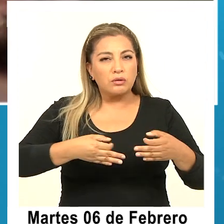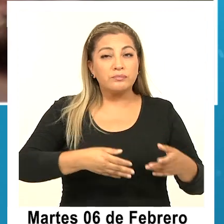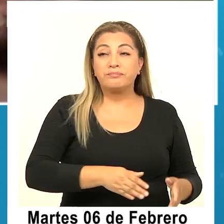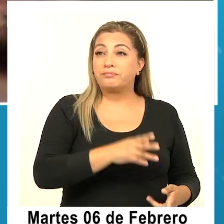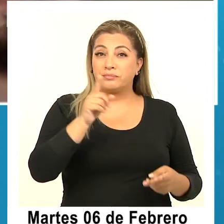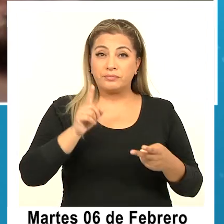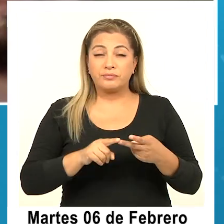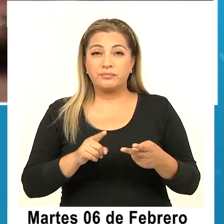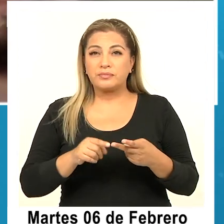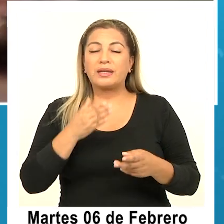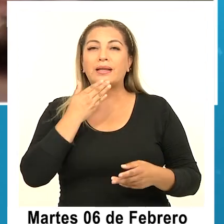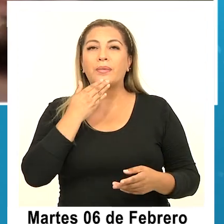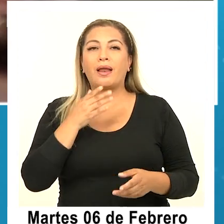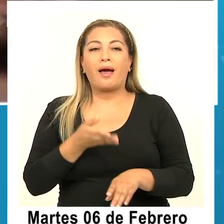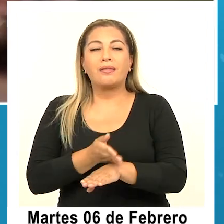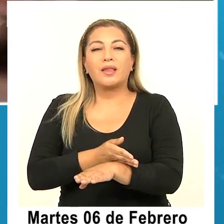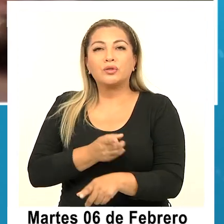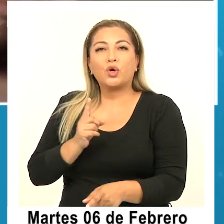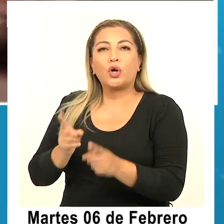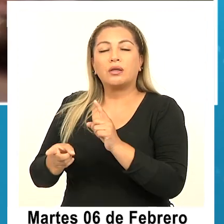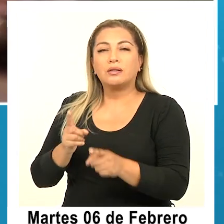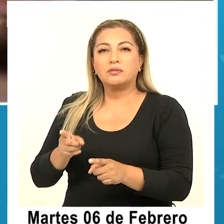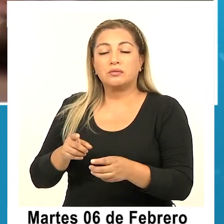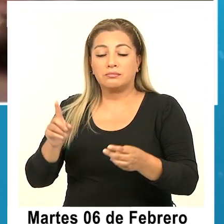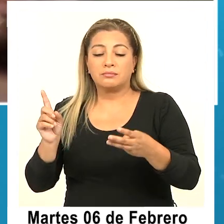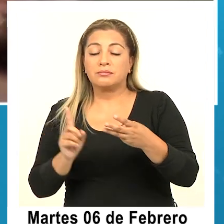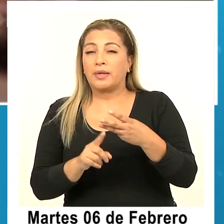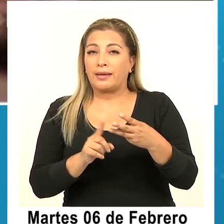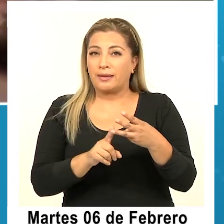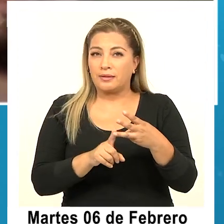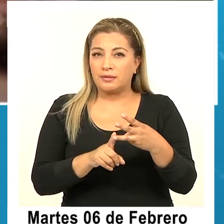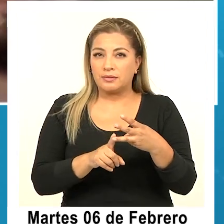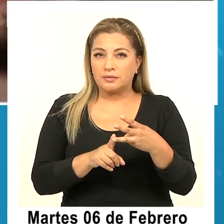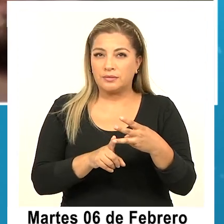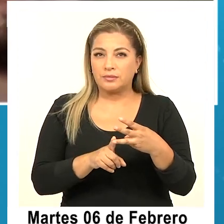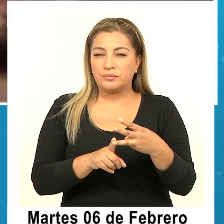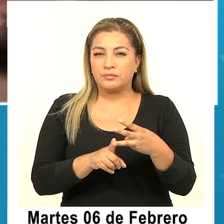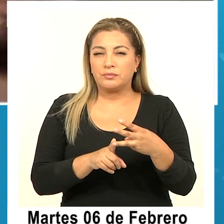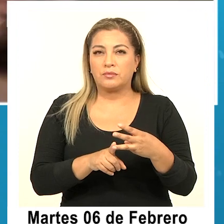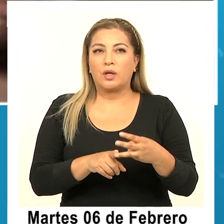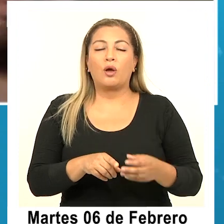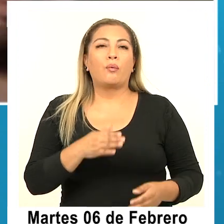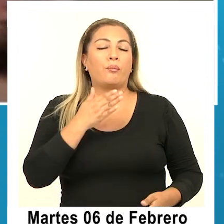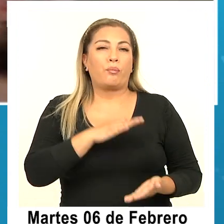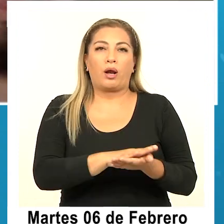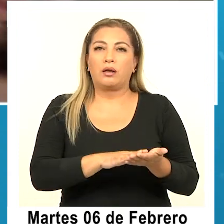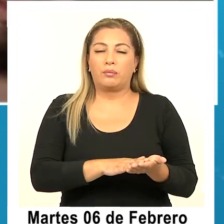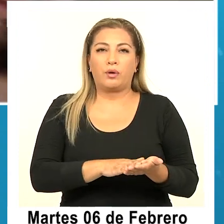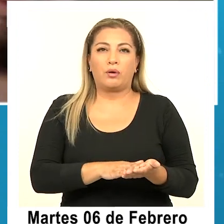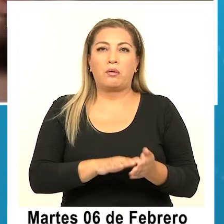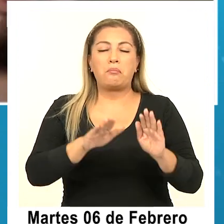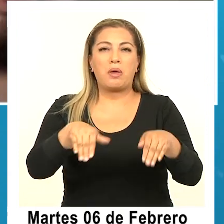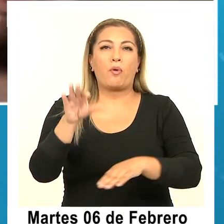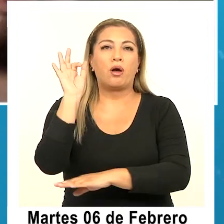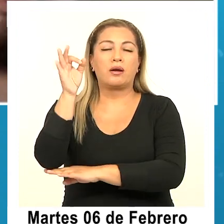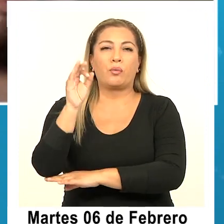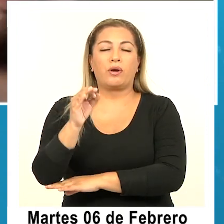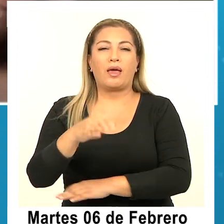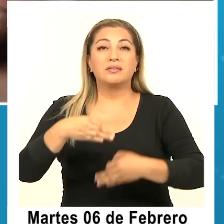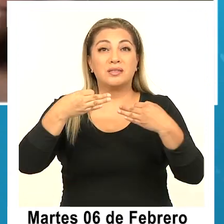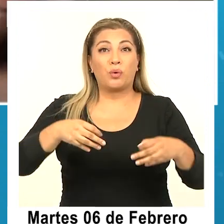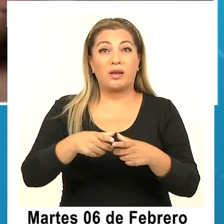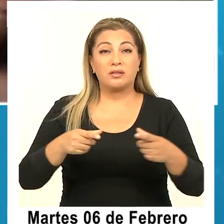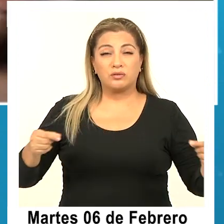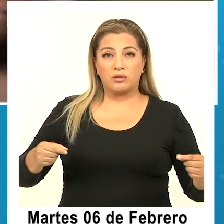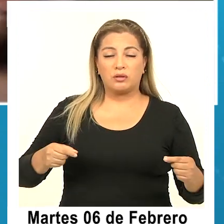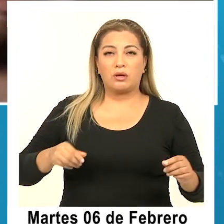Dos, eso implica coordinación. Tres, implica también si tú convocas como se convoca el Consejo de Seguridad Nacional,